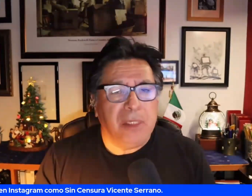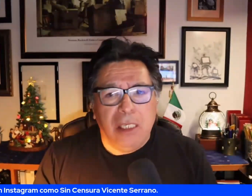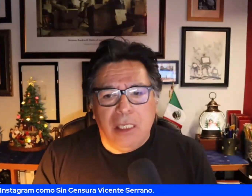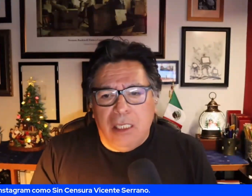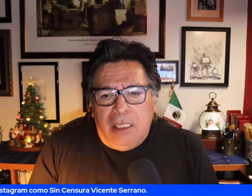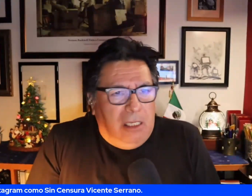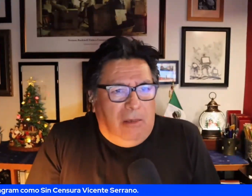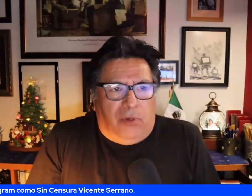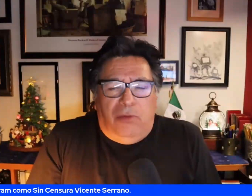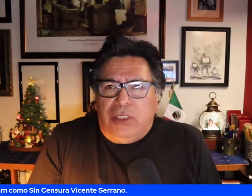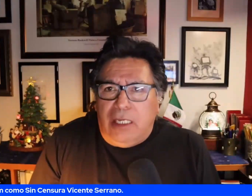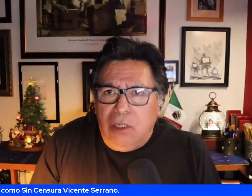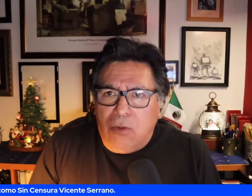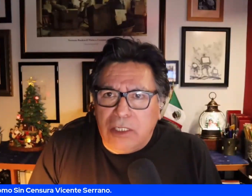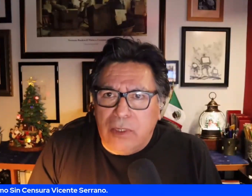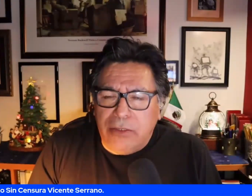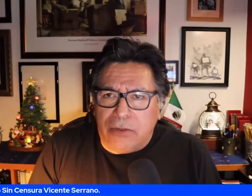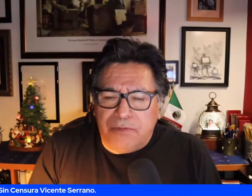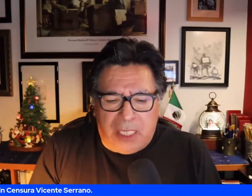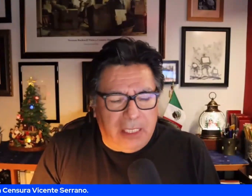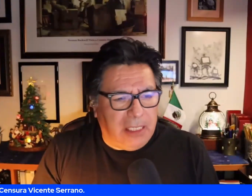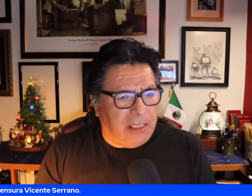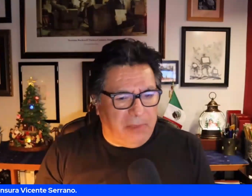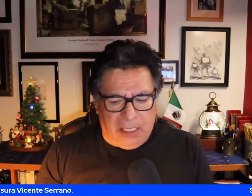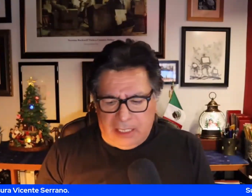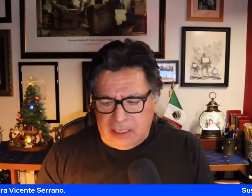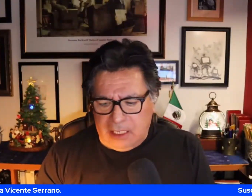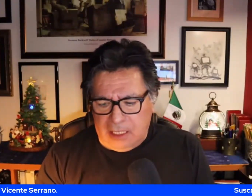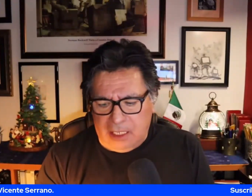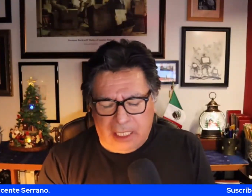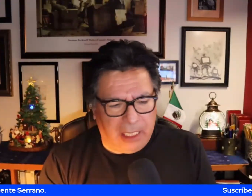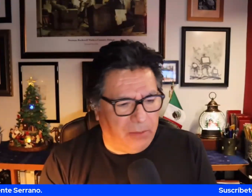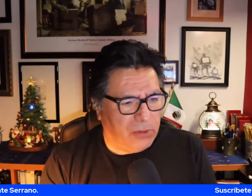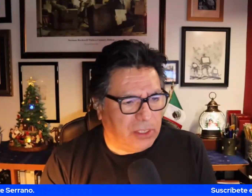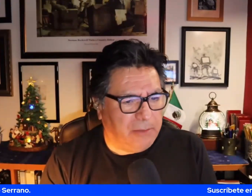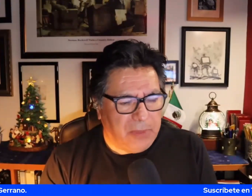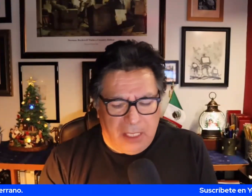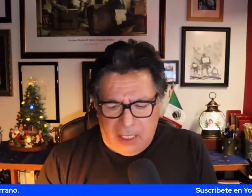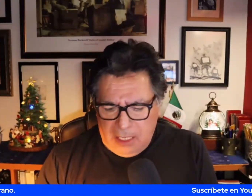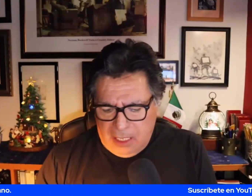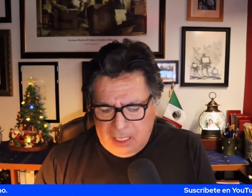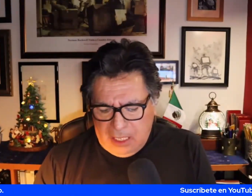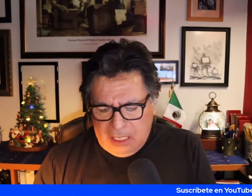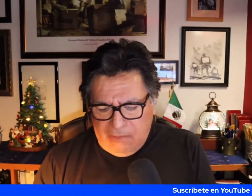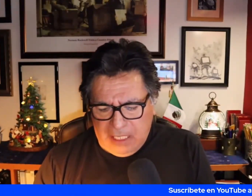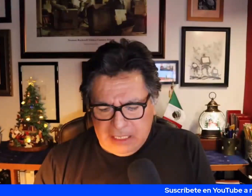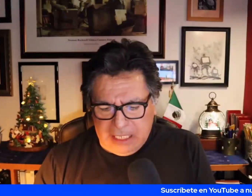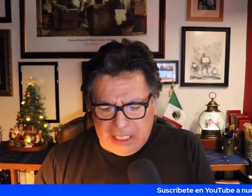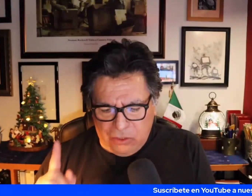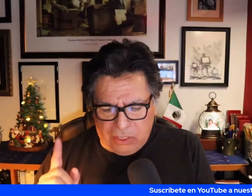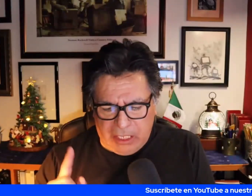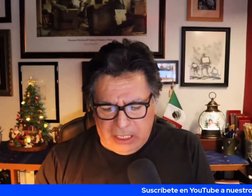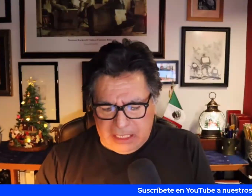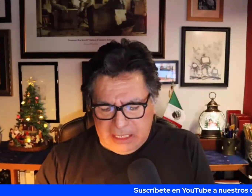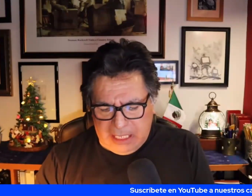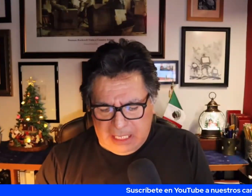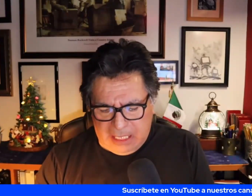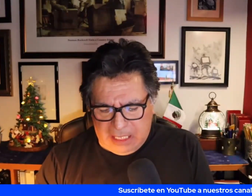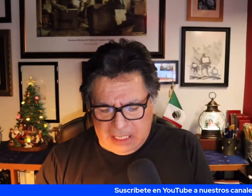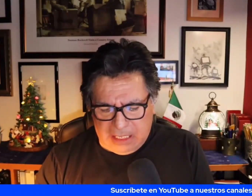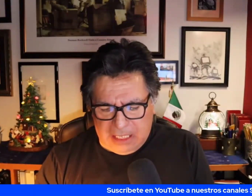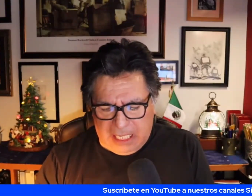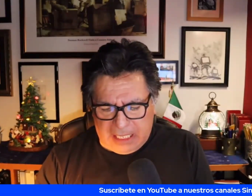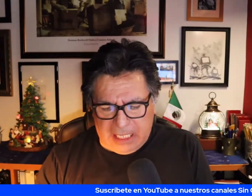entonces. Pero hemos llegado al 4º año, queridas amigas, Carla Mote, y fíjense que yo